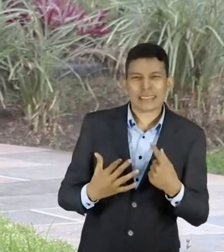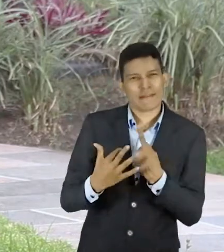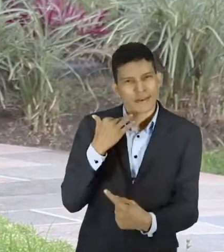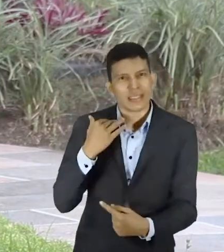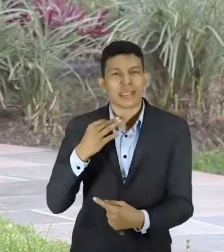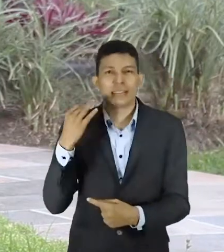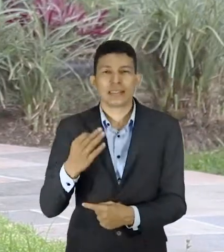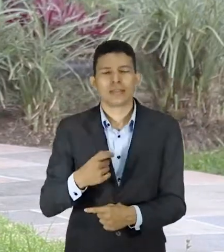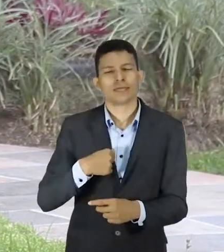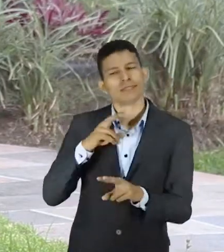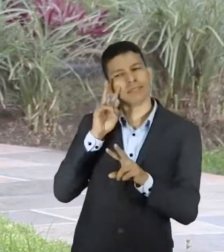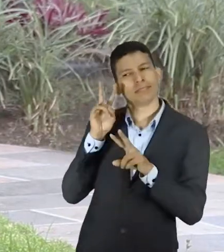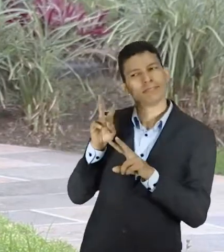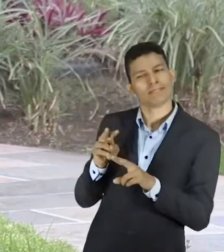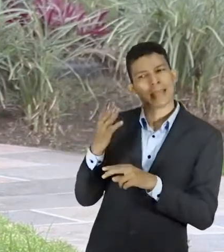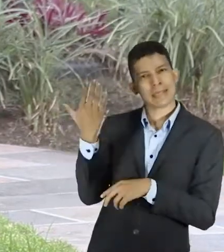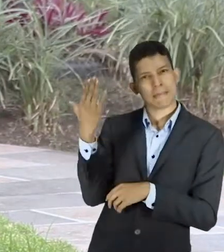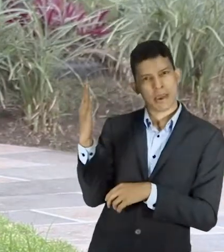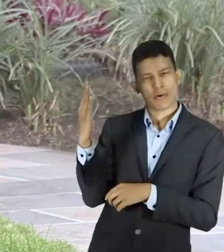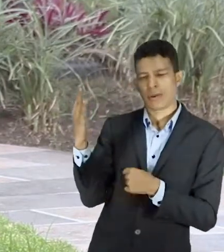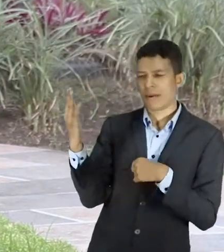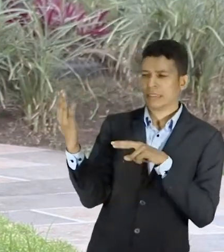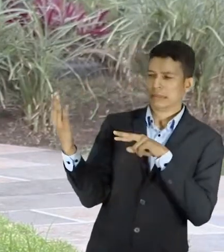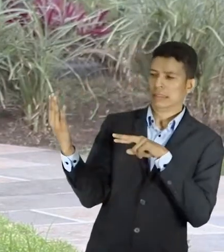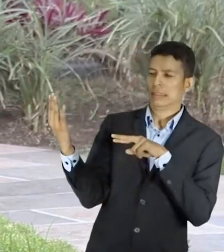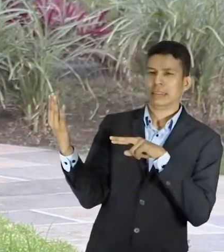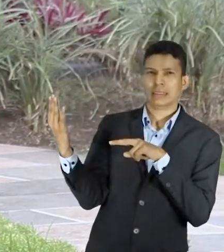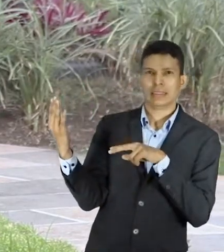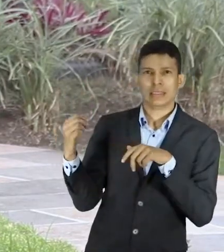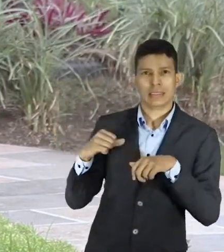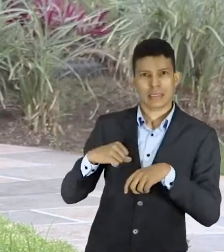se afecta cuando uno se mira al espejo y de pronto ve